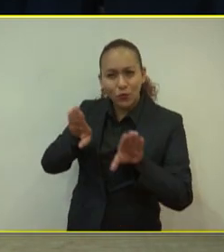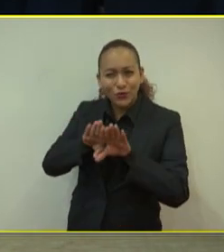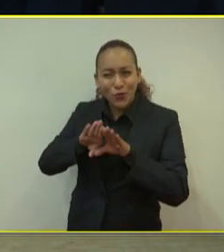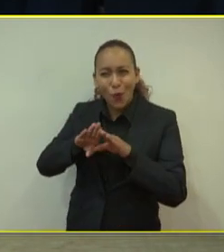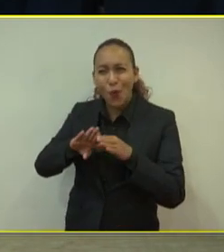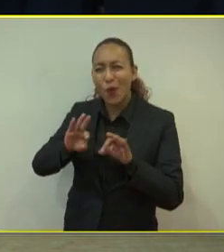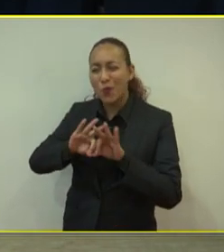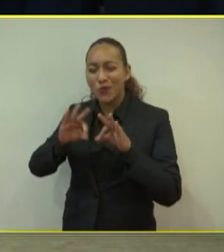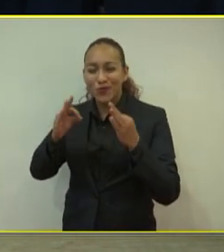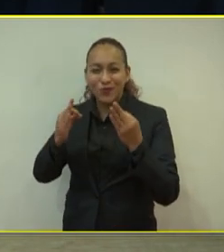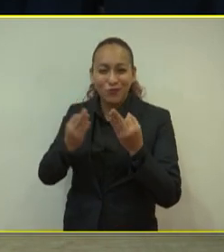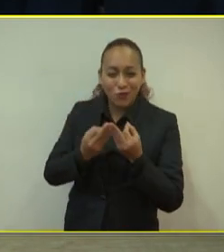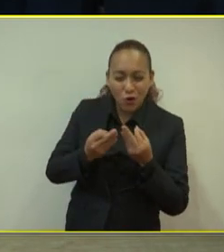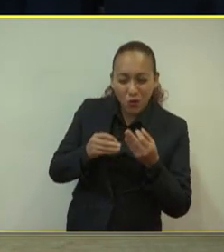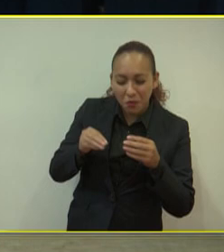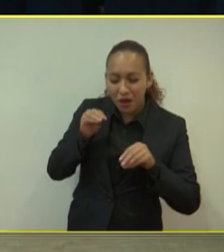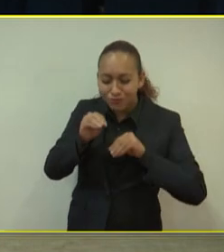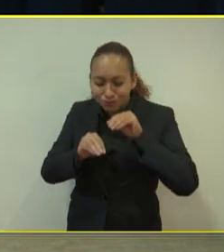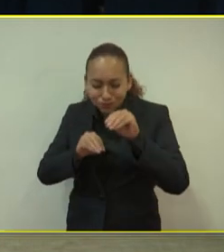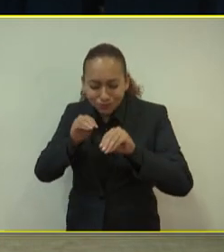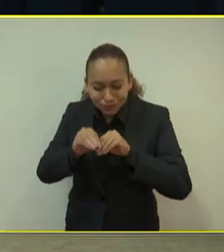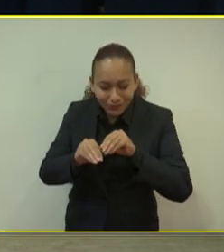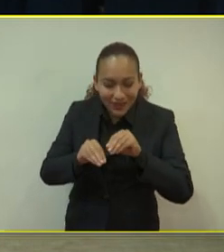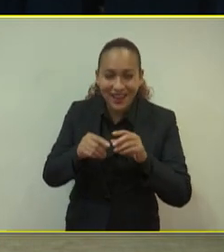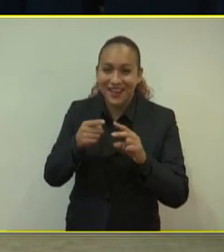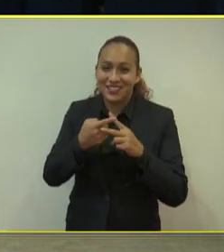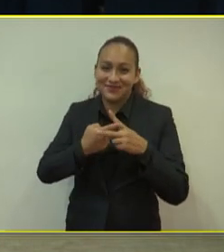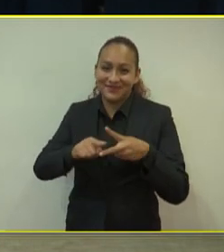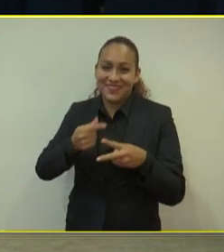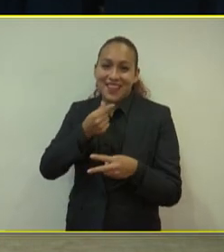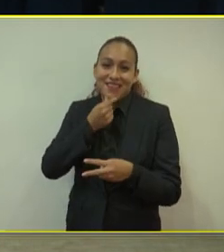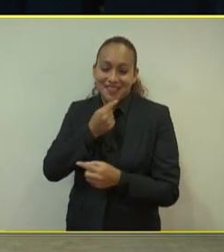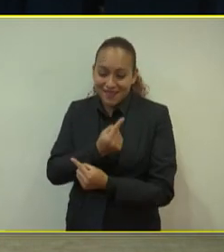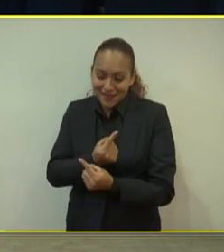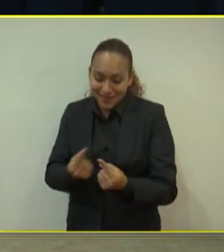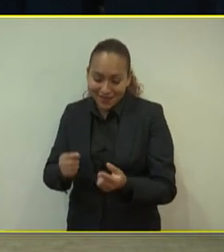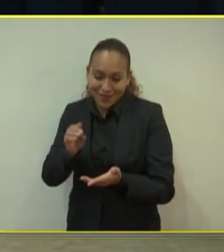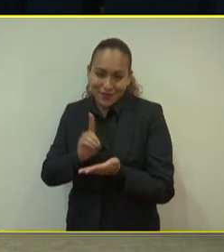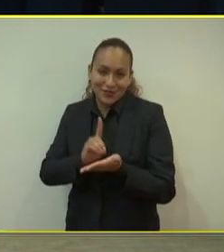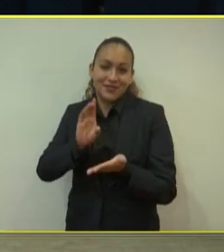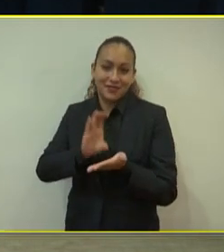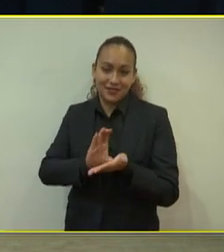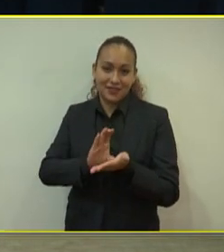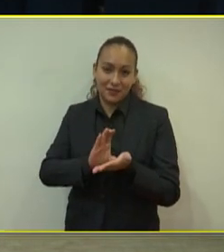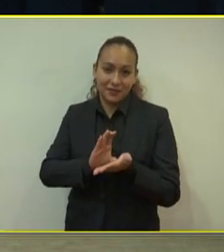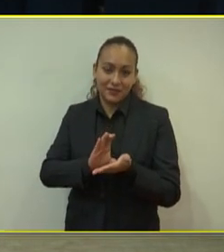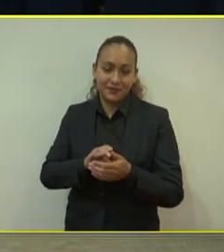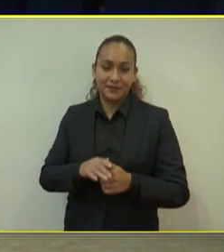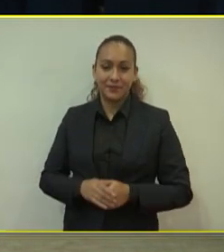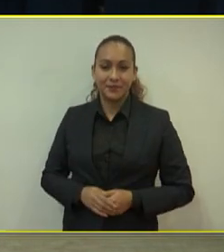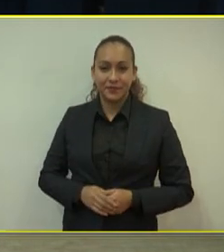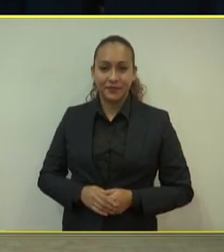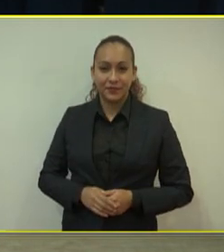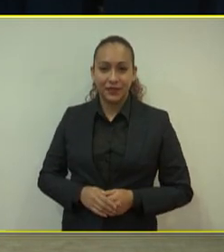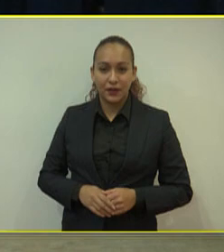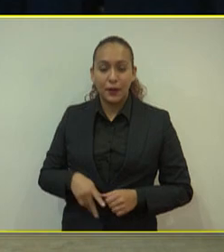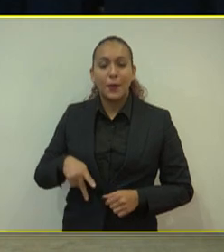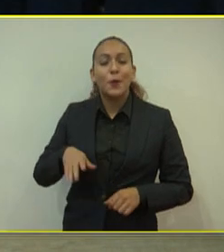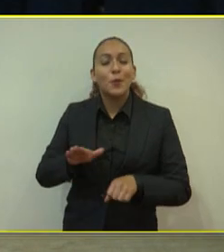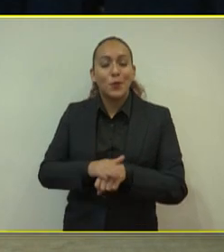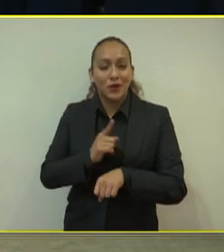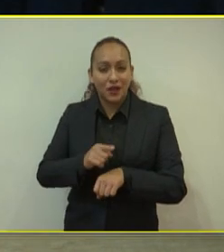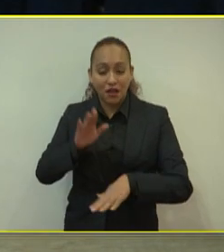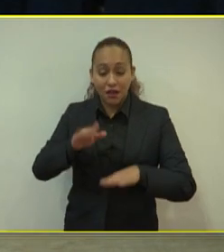que era el trabajar con niños con discapacidad. Las personas con discapacidad culturalmente